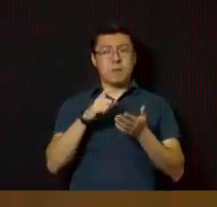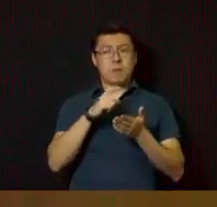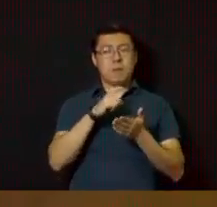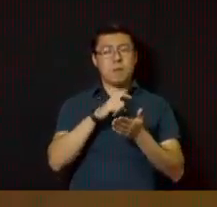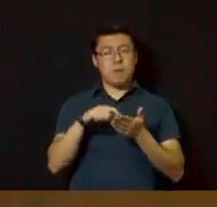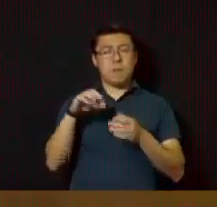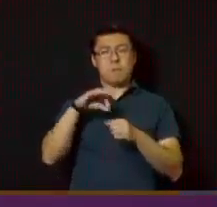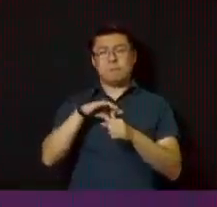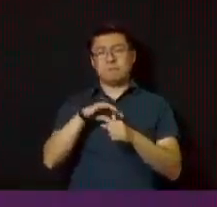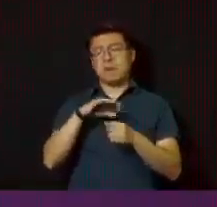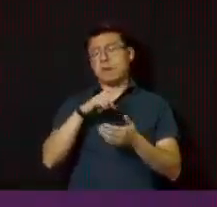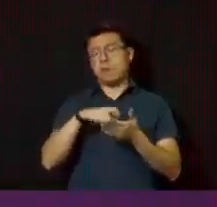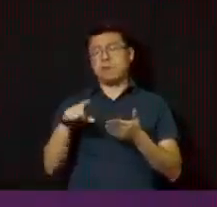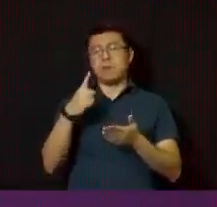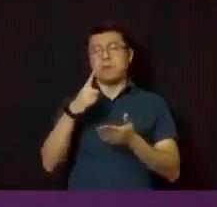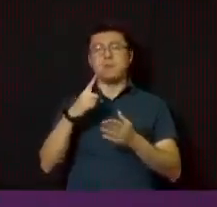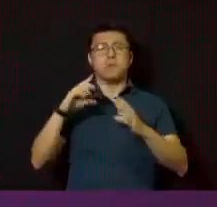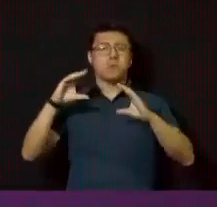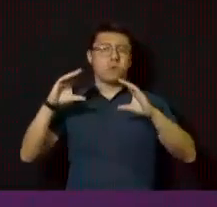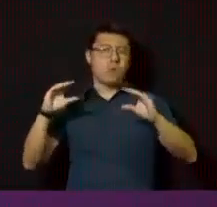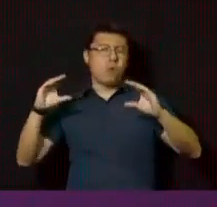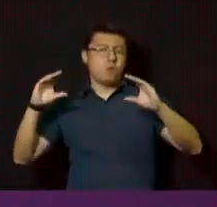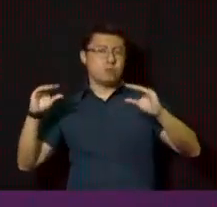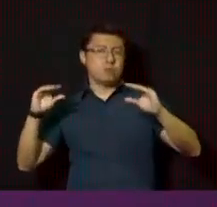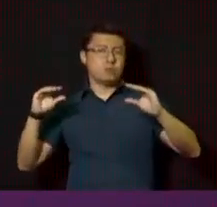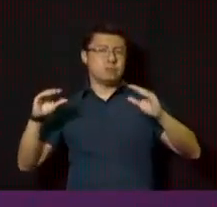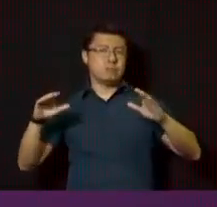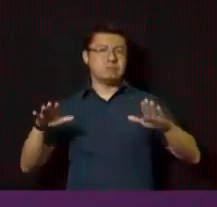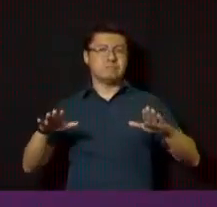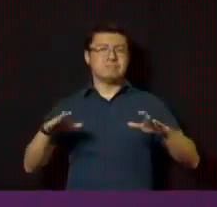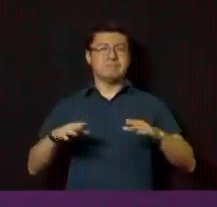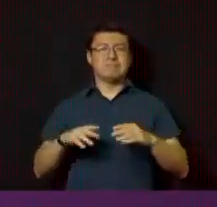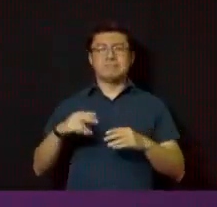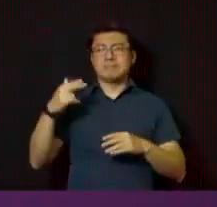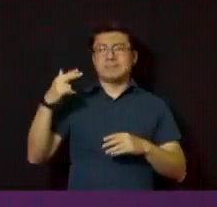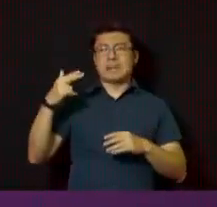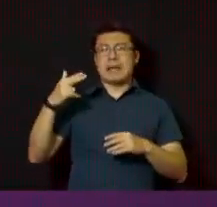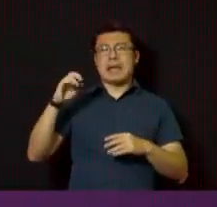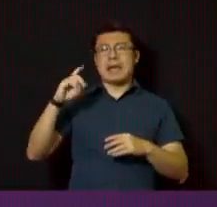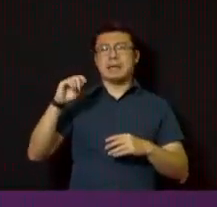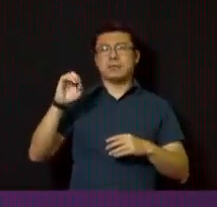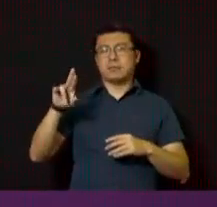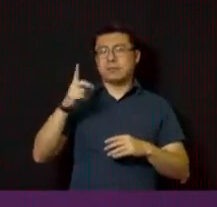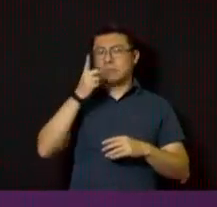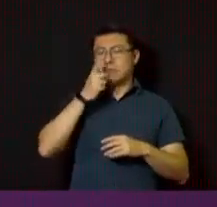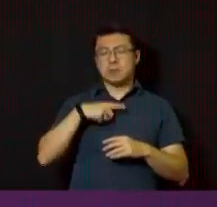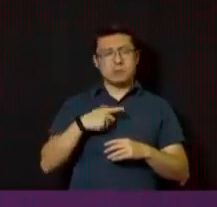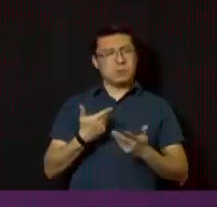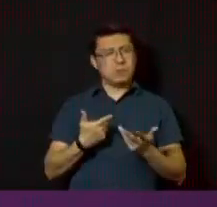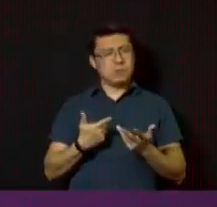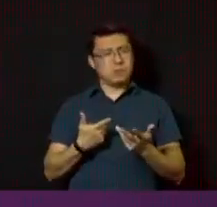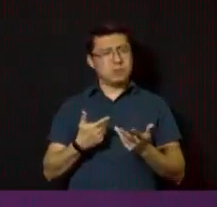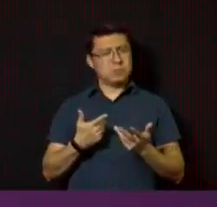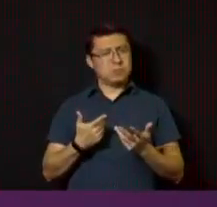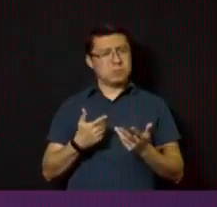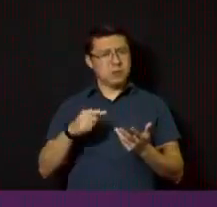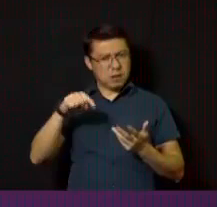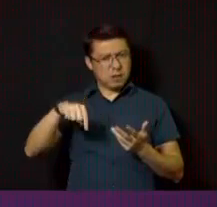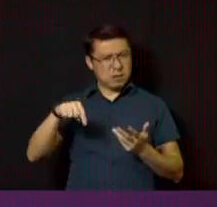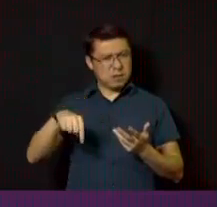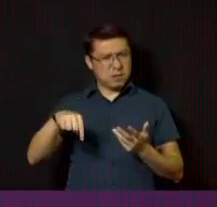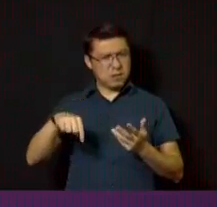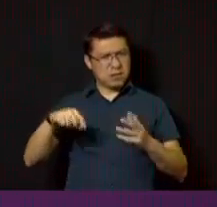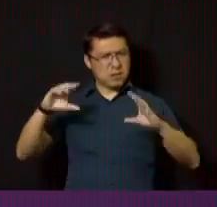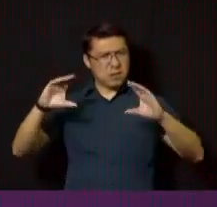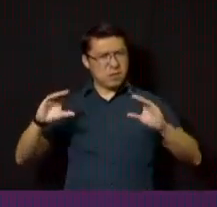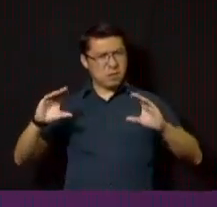que le dije: Héctor, ya tengo para mi colchón. Y Héctor me dijo: pues, ¿cómo aquí vas a poner un colchón si esto es